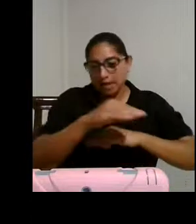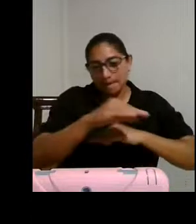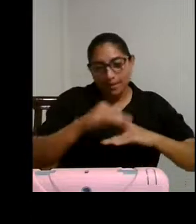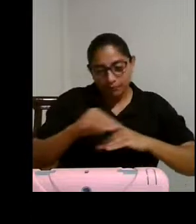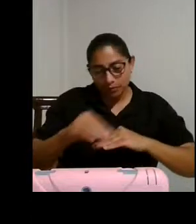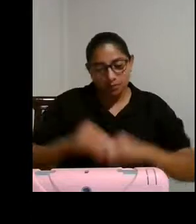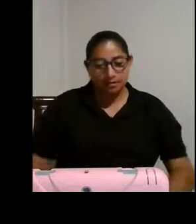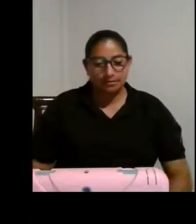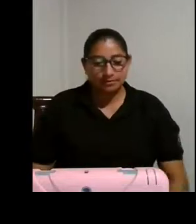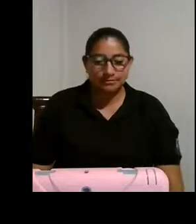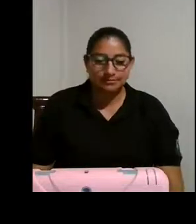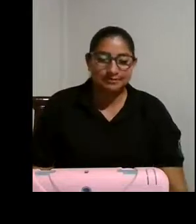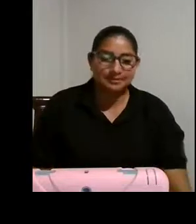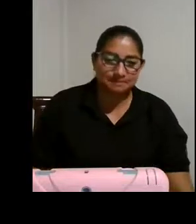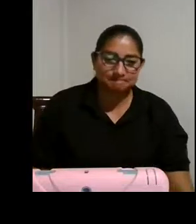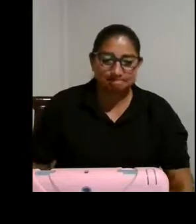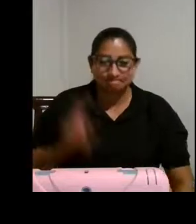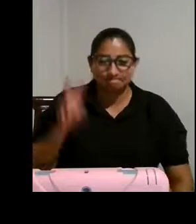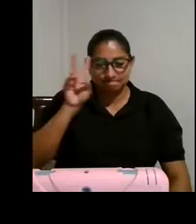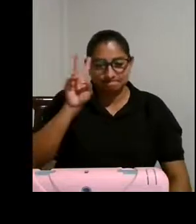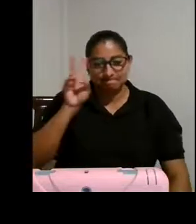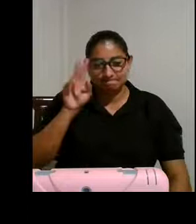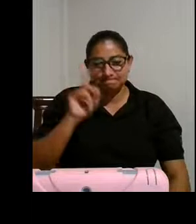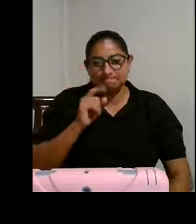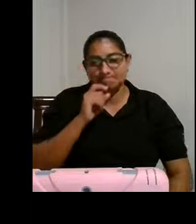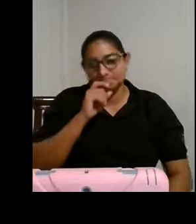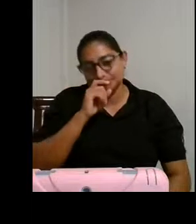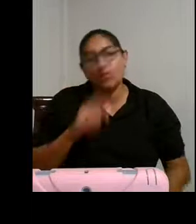valor que nos da aquí,